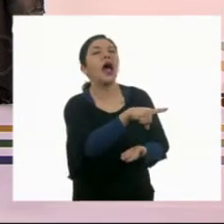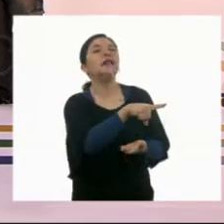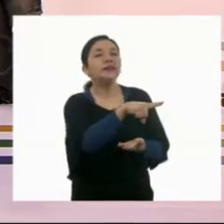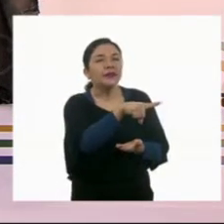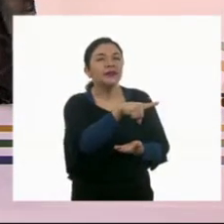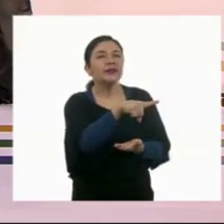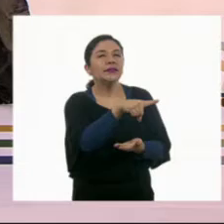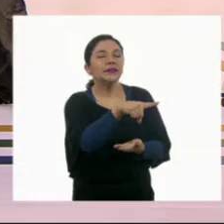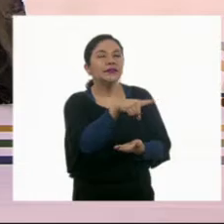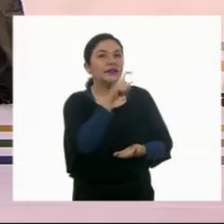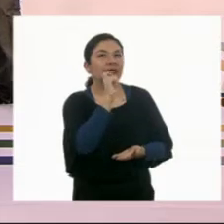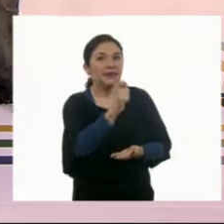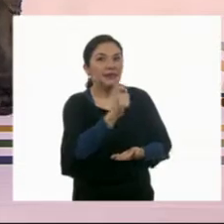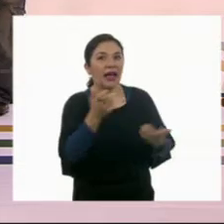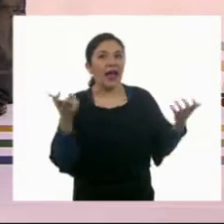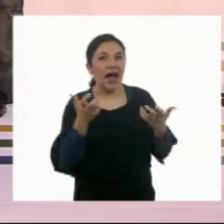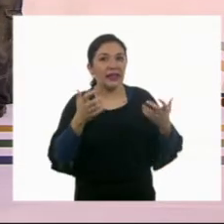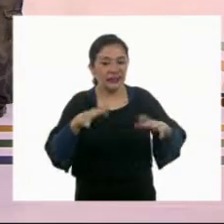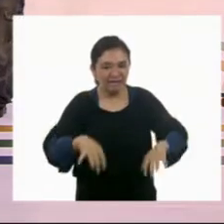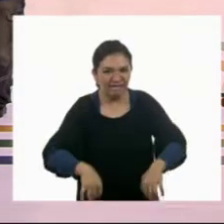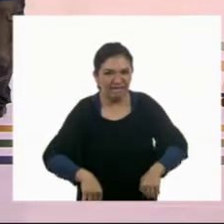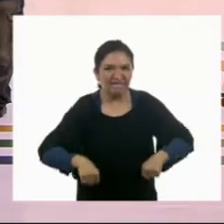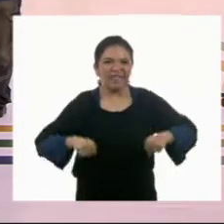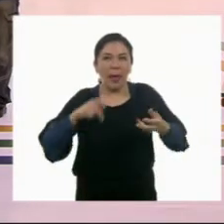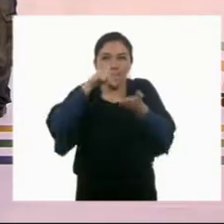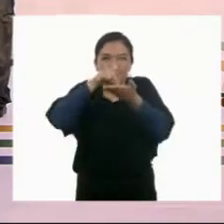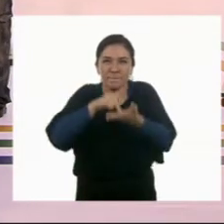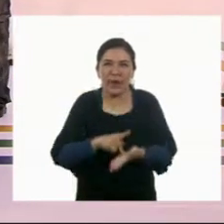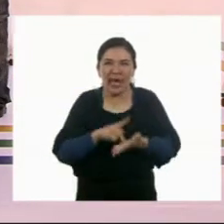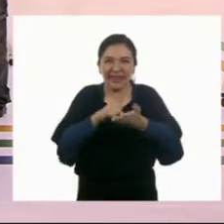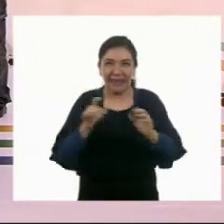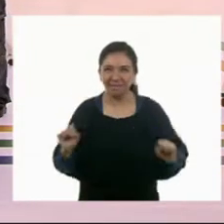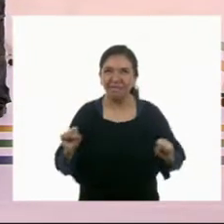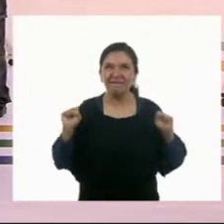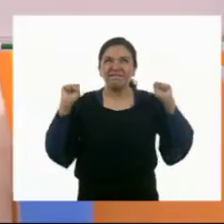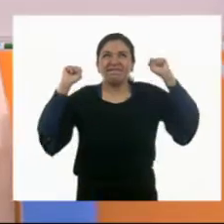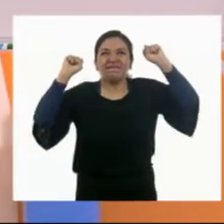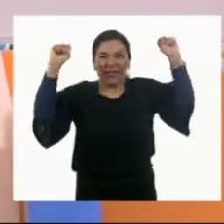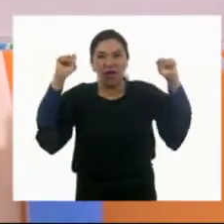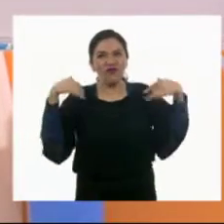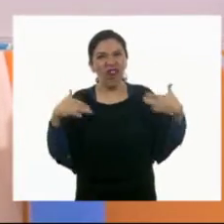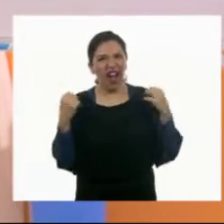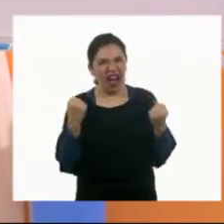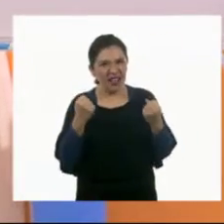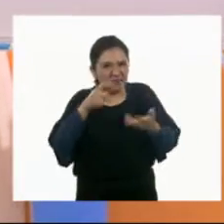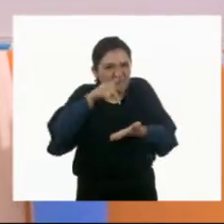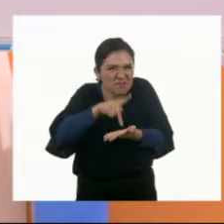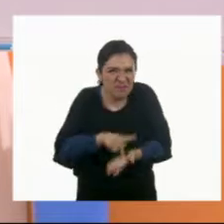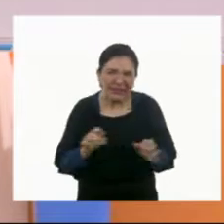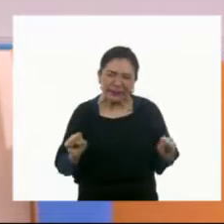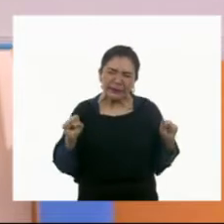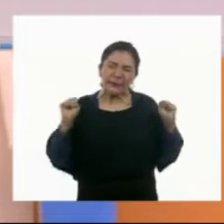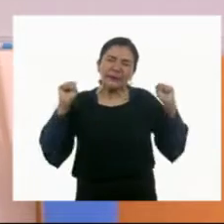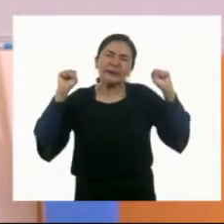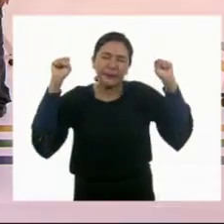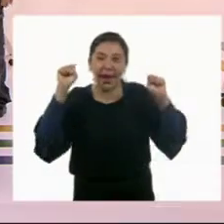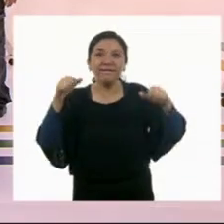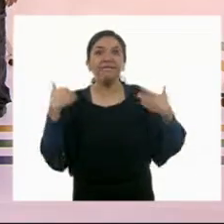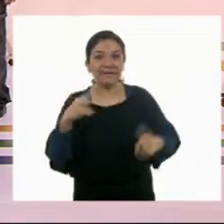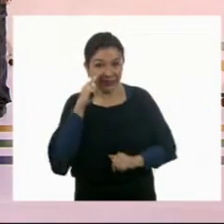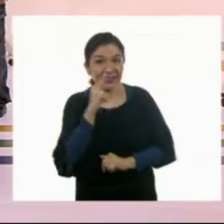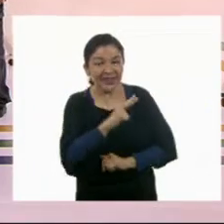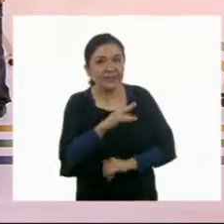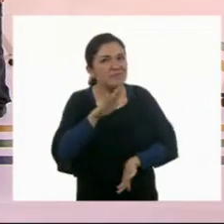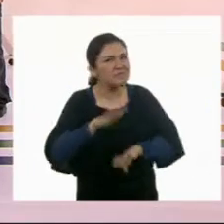Yo creo que Eric estaba levantando una pesa muy, muy pesada. ¡Está pesadísima!